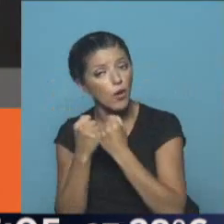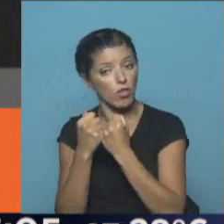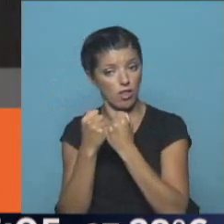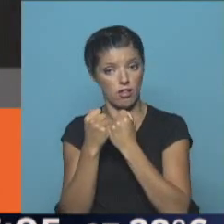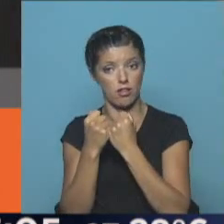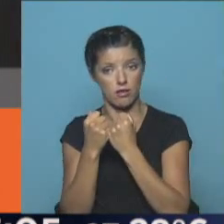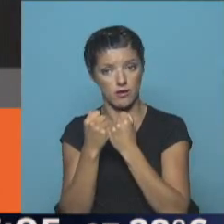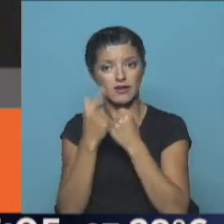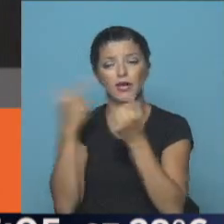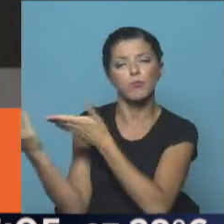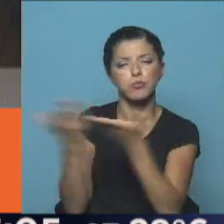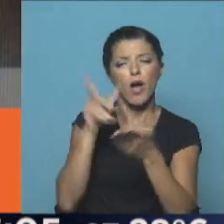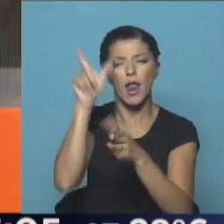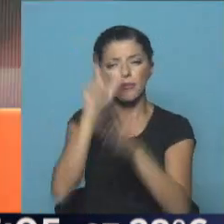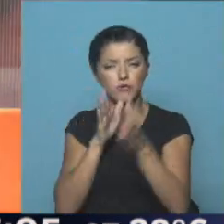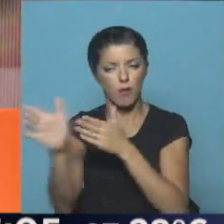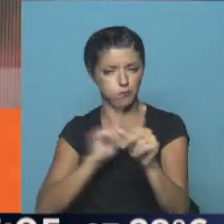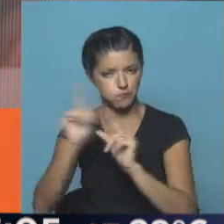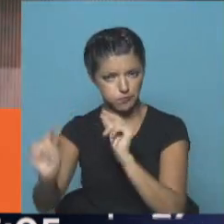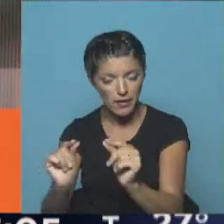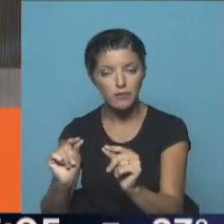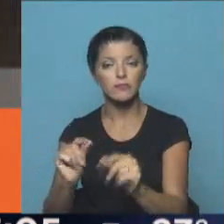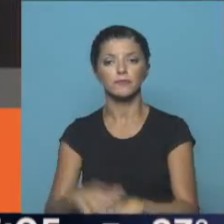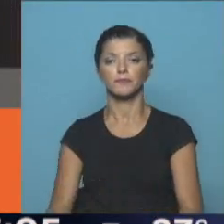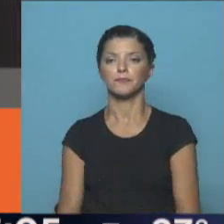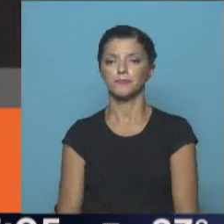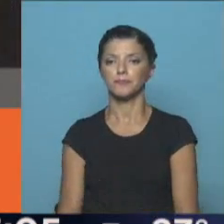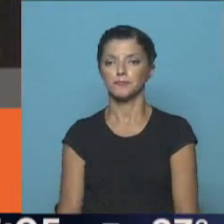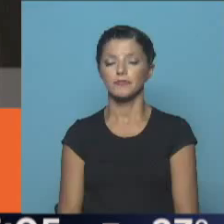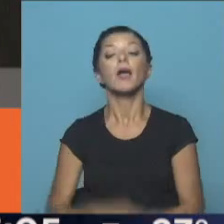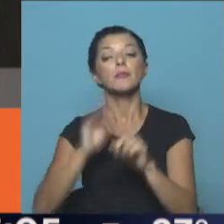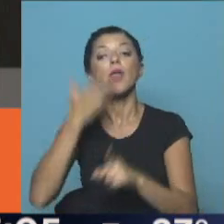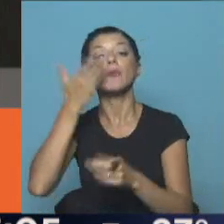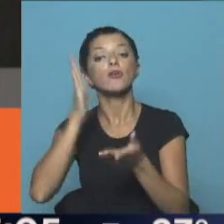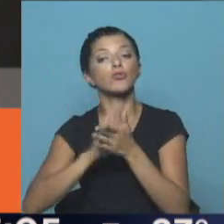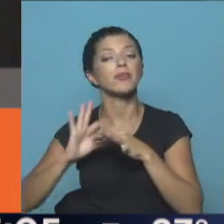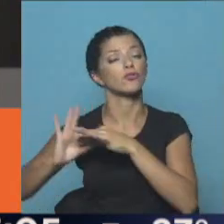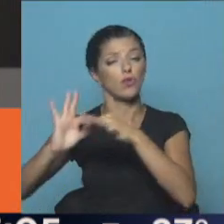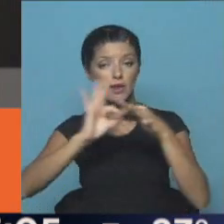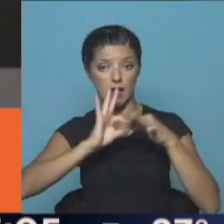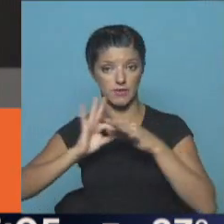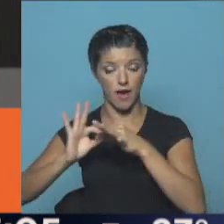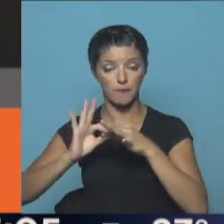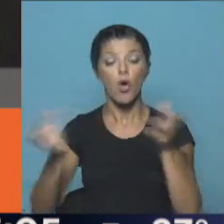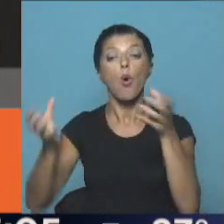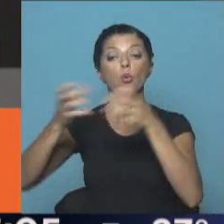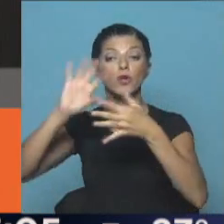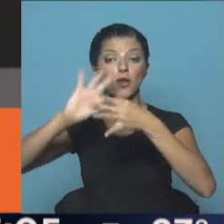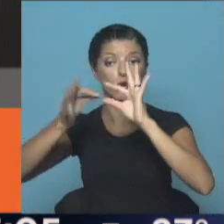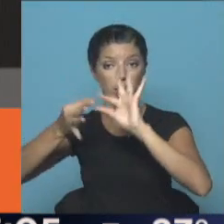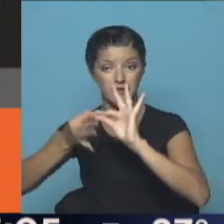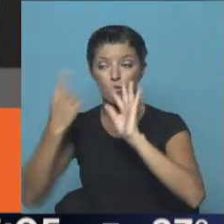que acojan a los refugiados, fue también su mensaje. Habló de la solidaridad. La Unión Europea tiene como premisa